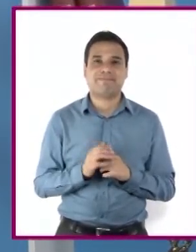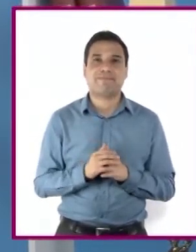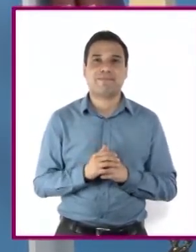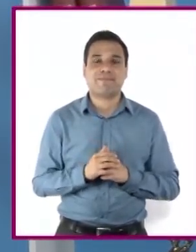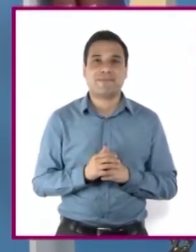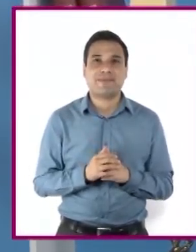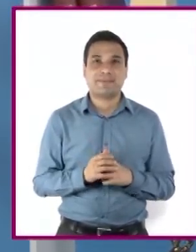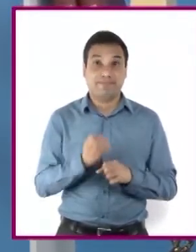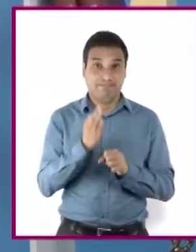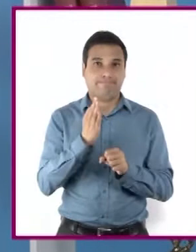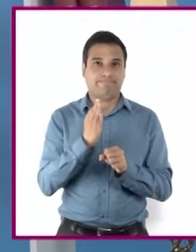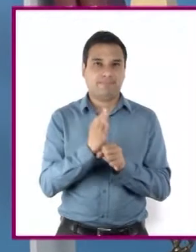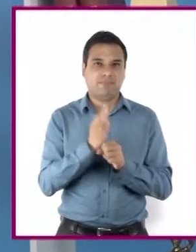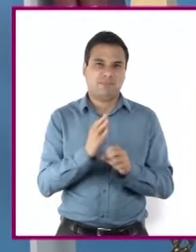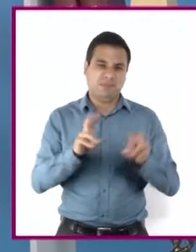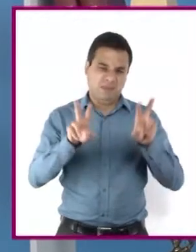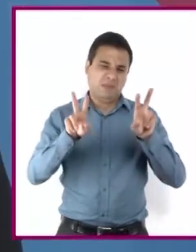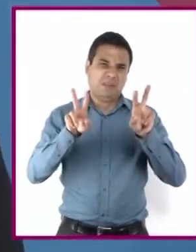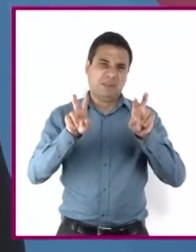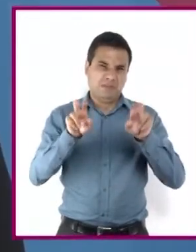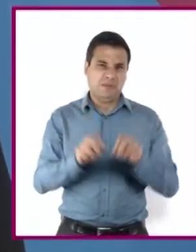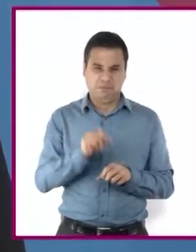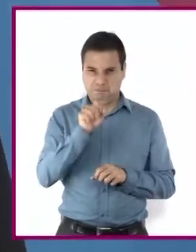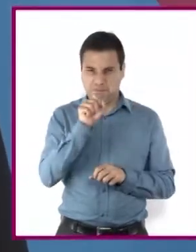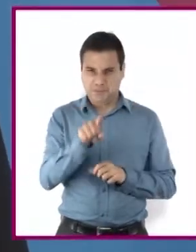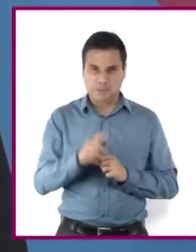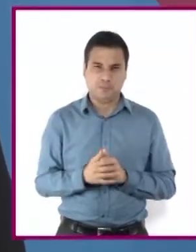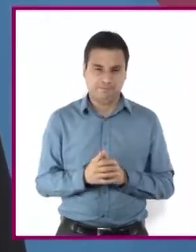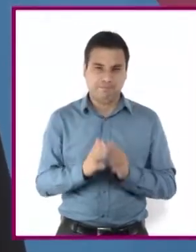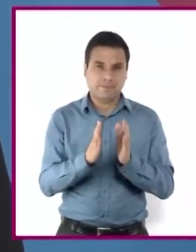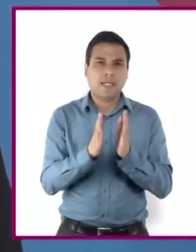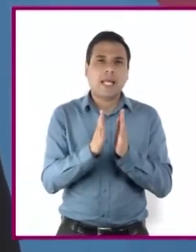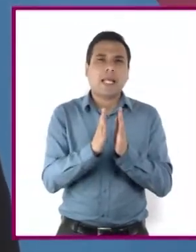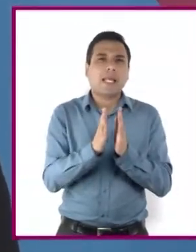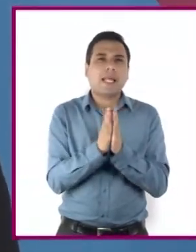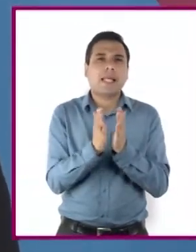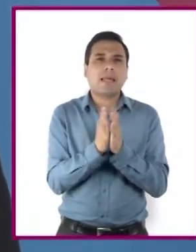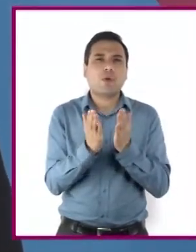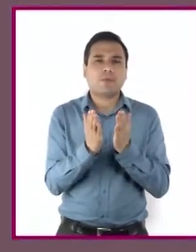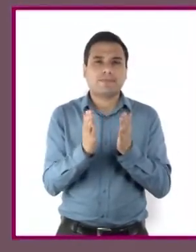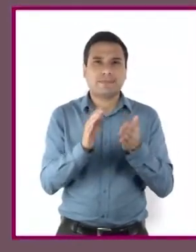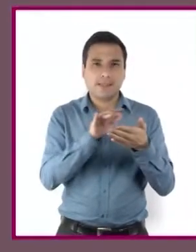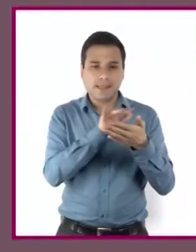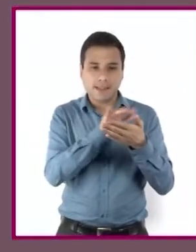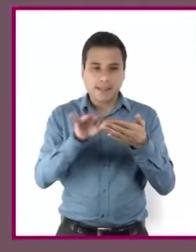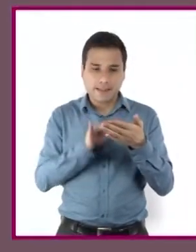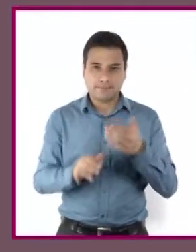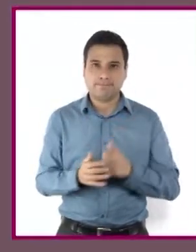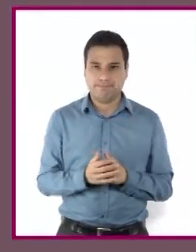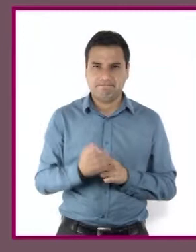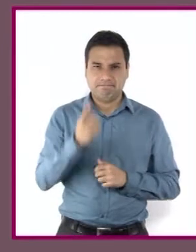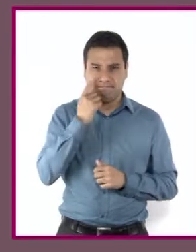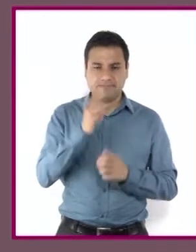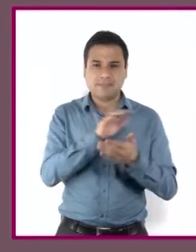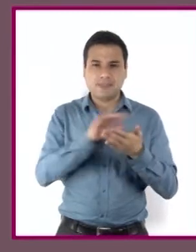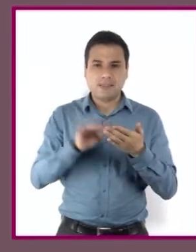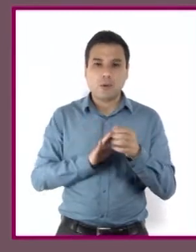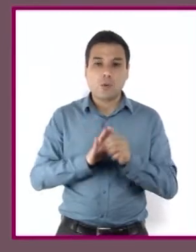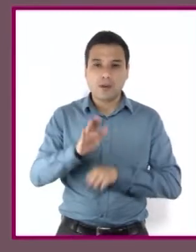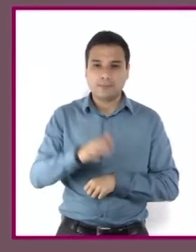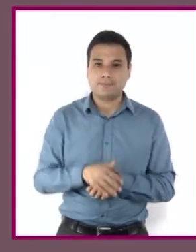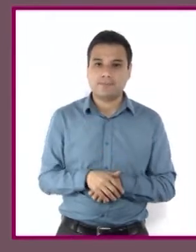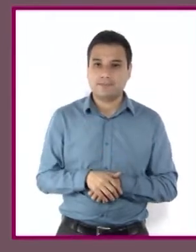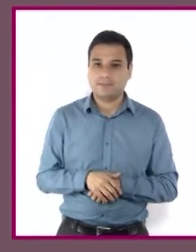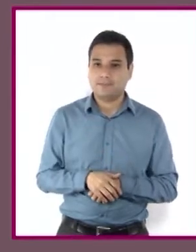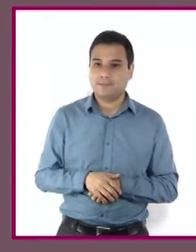Relacionado con el tema de hoy, en nuestra sección Leer para reconocernos, haré la lectura del texto de